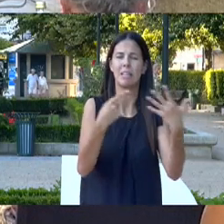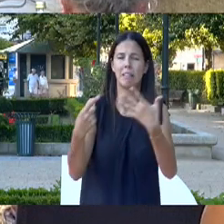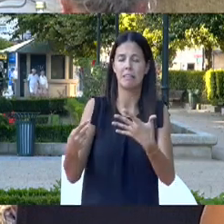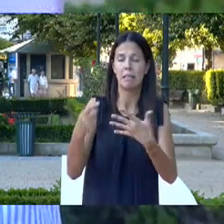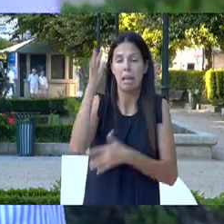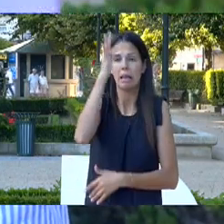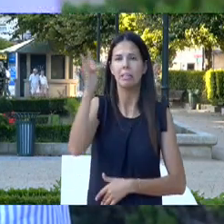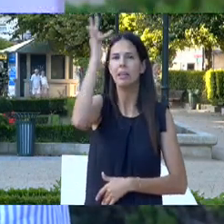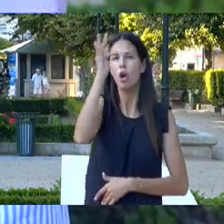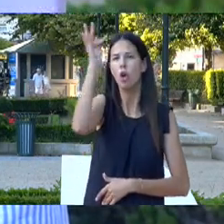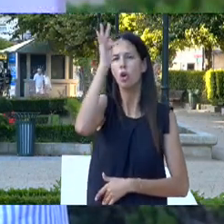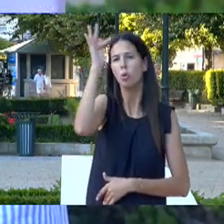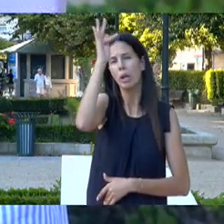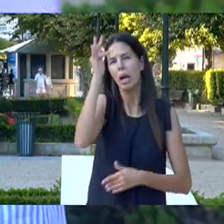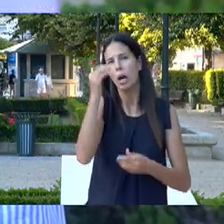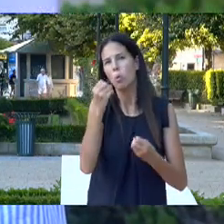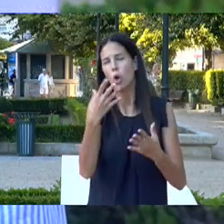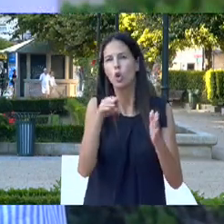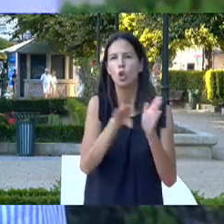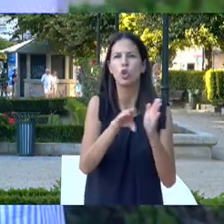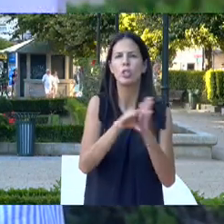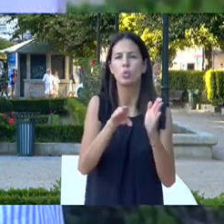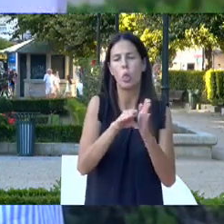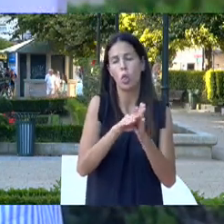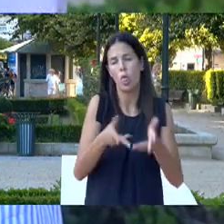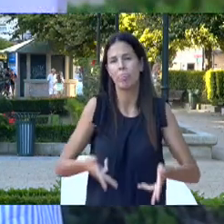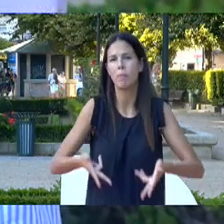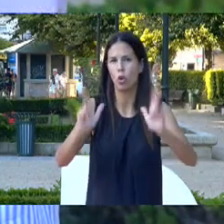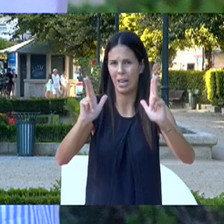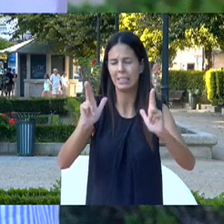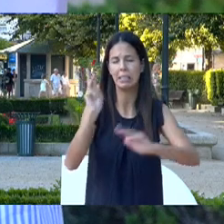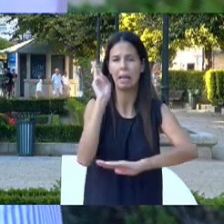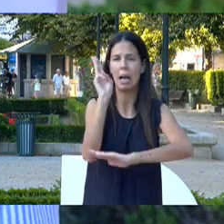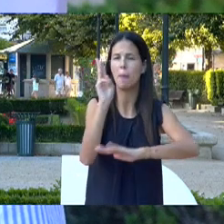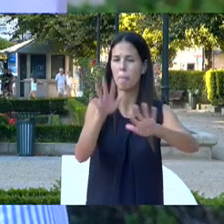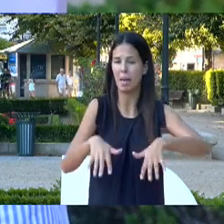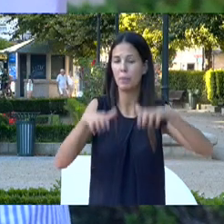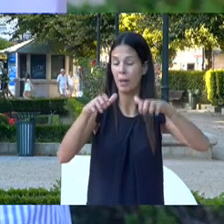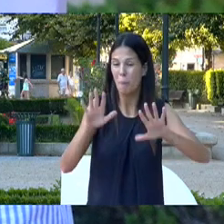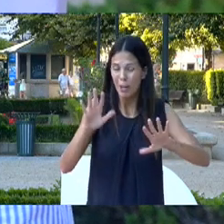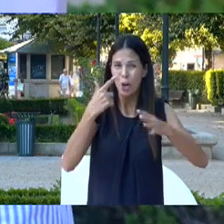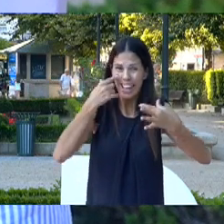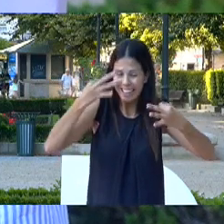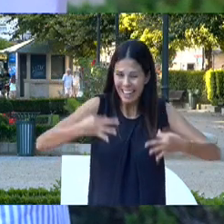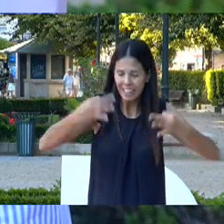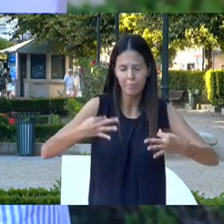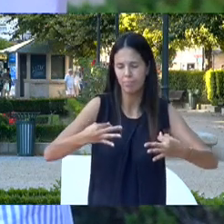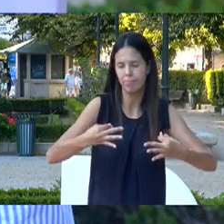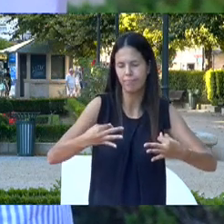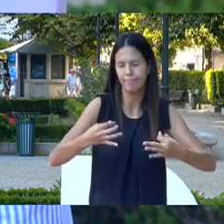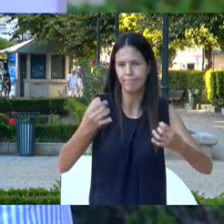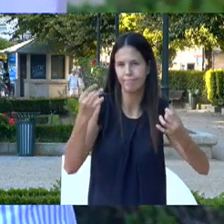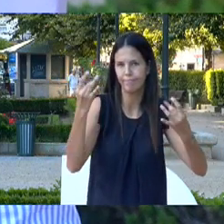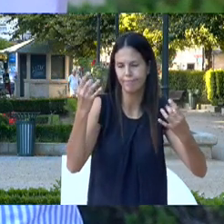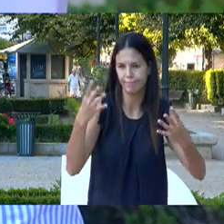teoría unha Constitución democrática e parlamentaria, pero na práctica era unha atrapallada